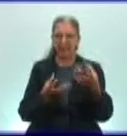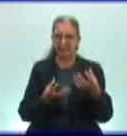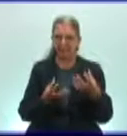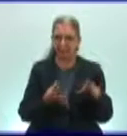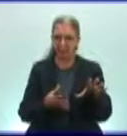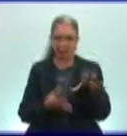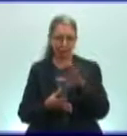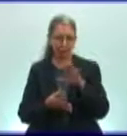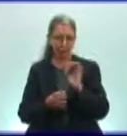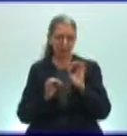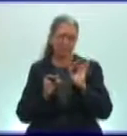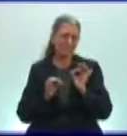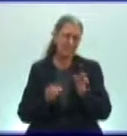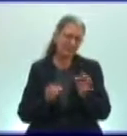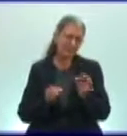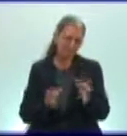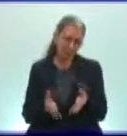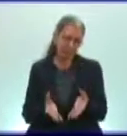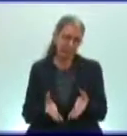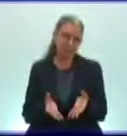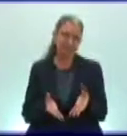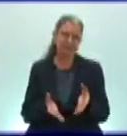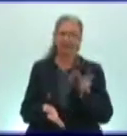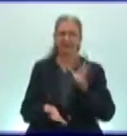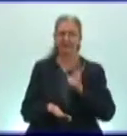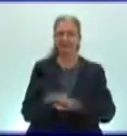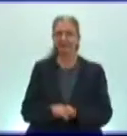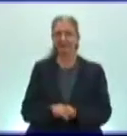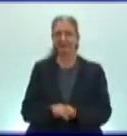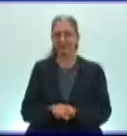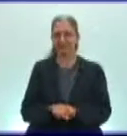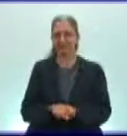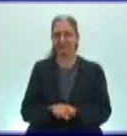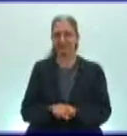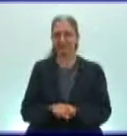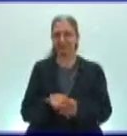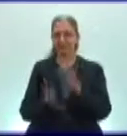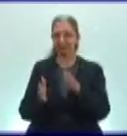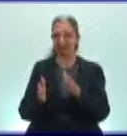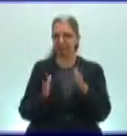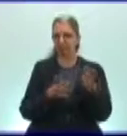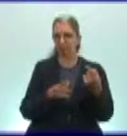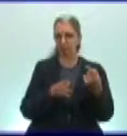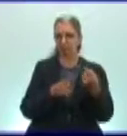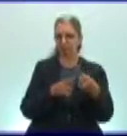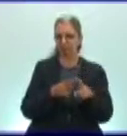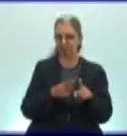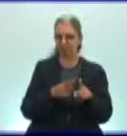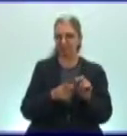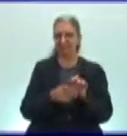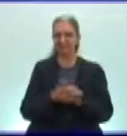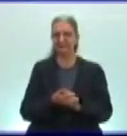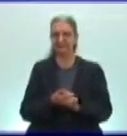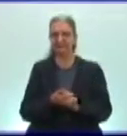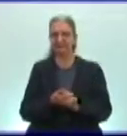electrones y también, como parte de esta actividad independiente,